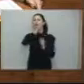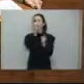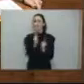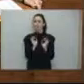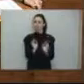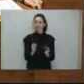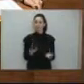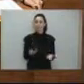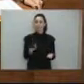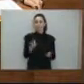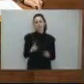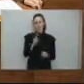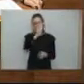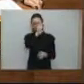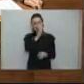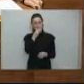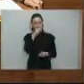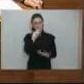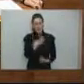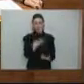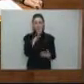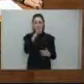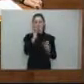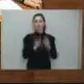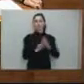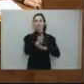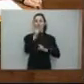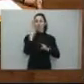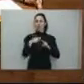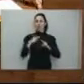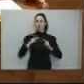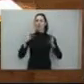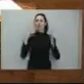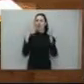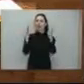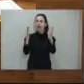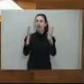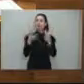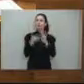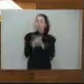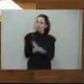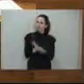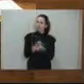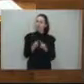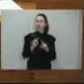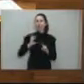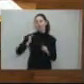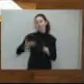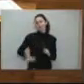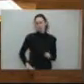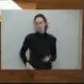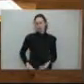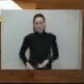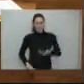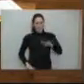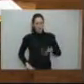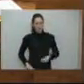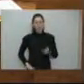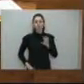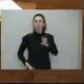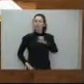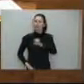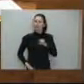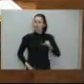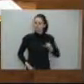parece también muy bien que el desarrollo de la política forestal, que es un cauce de riqueza importantísimo en nuestra